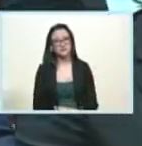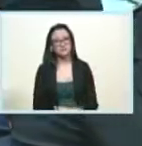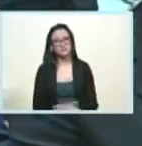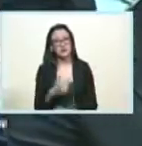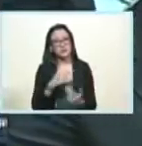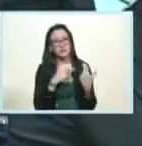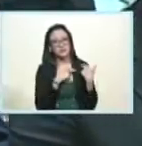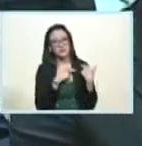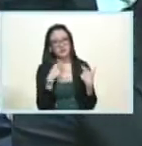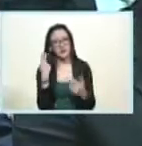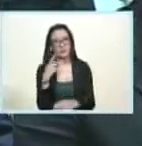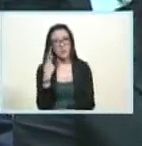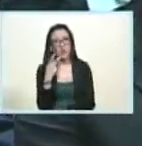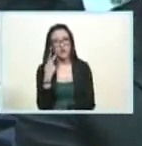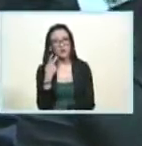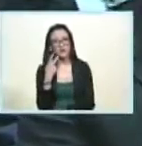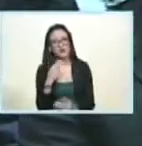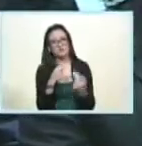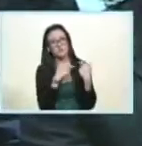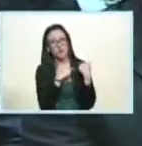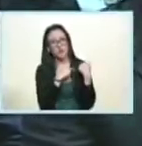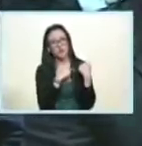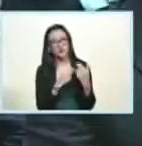mientras más responsabilidad política en el cargo,